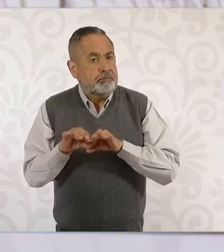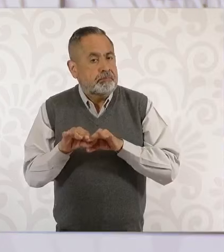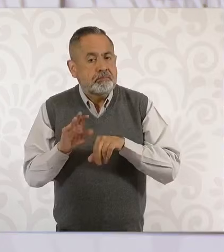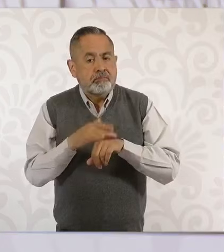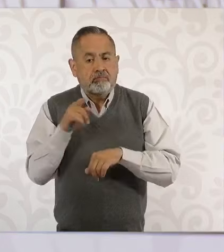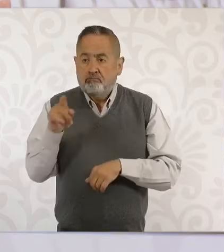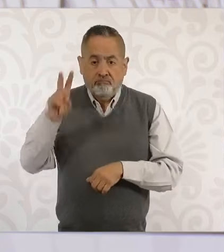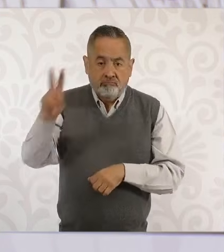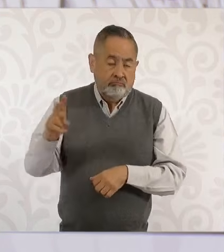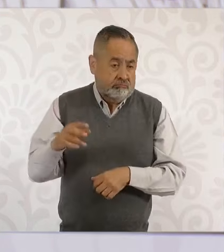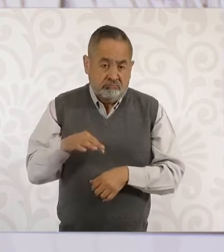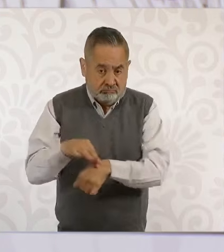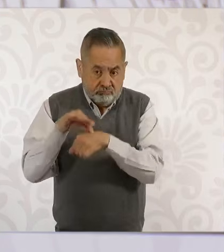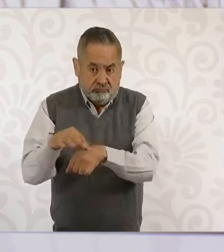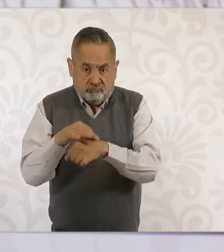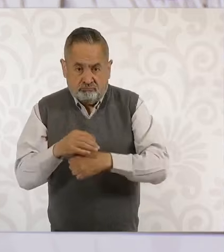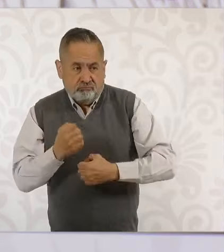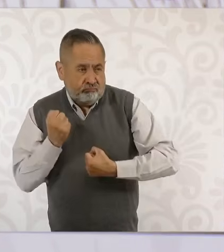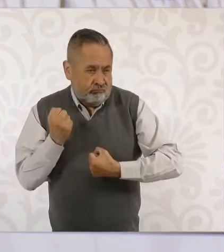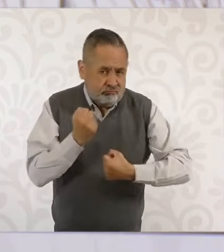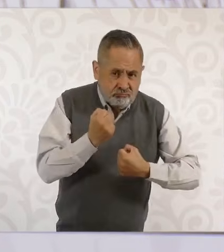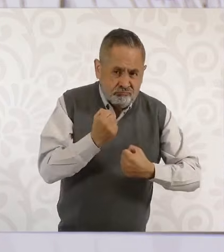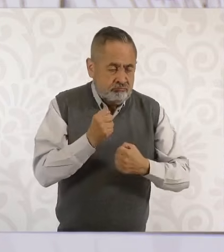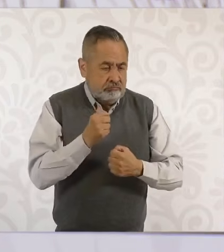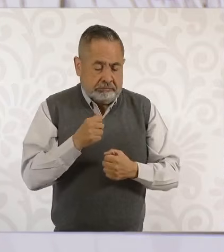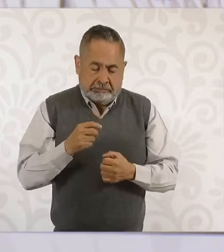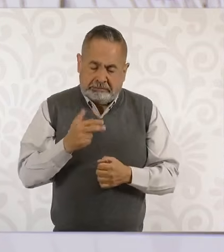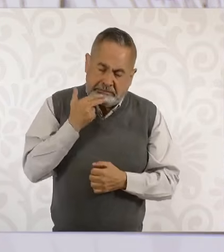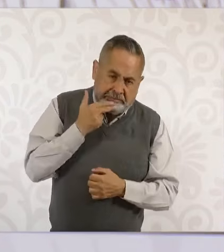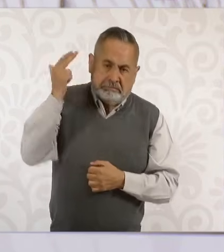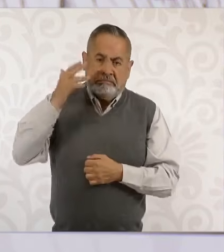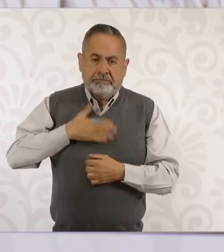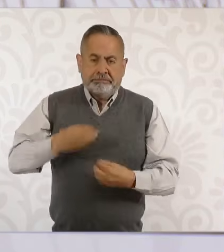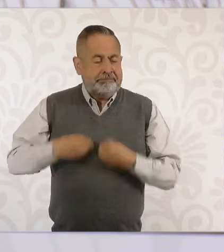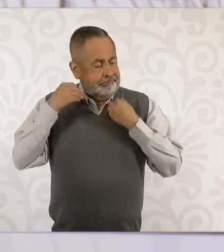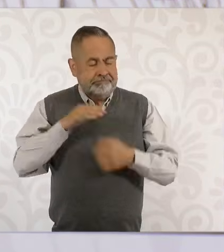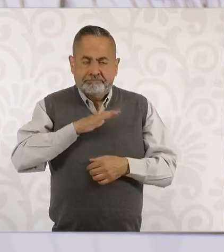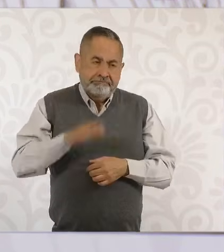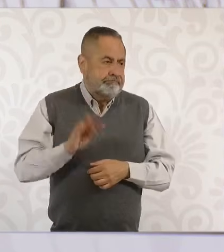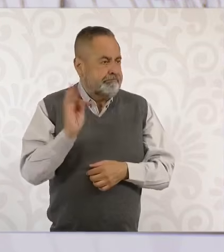pues son los que ponen la vida en riesgo, ¿no?, en una situación como esta.